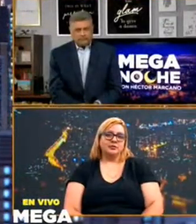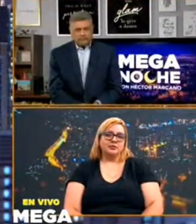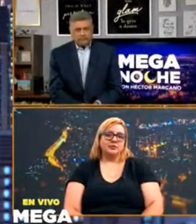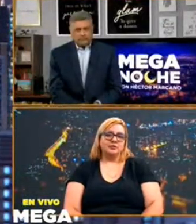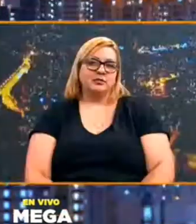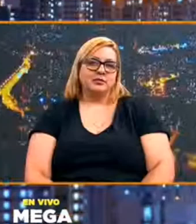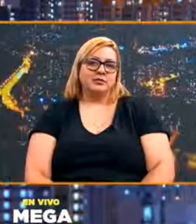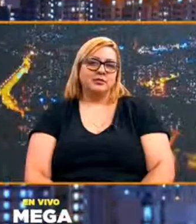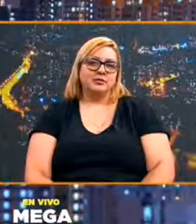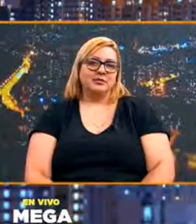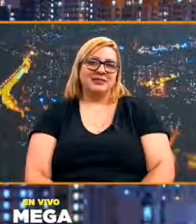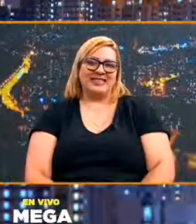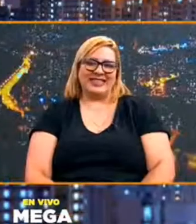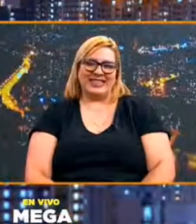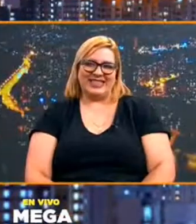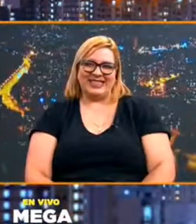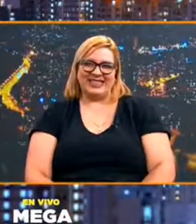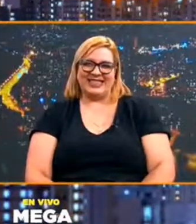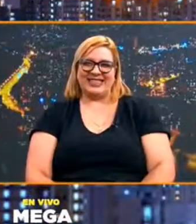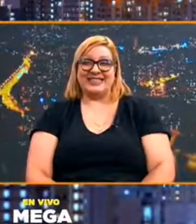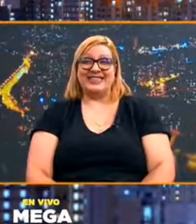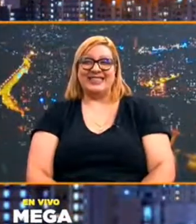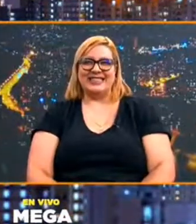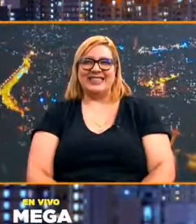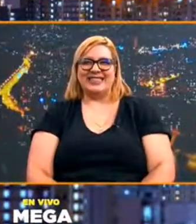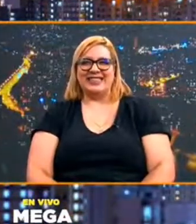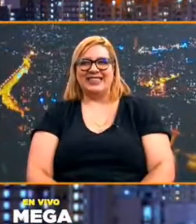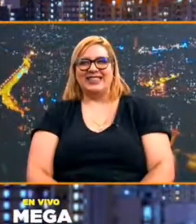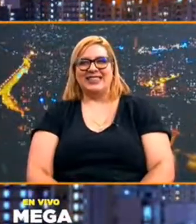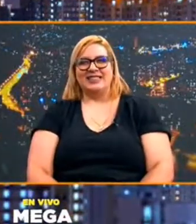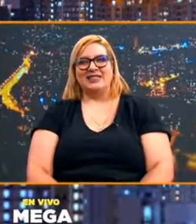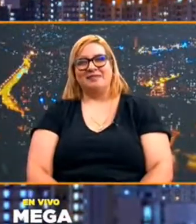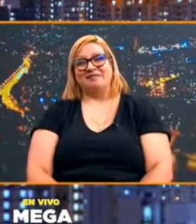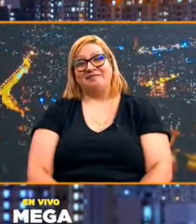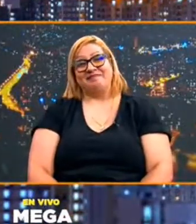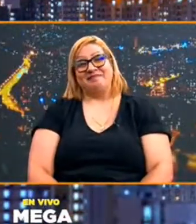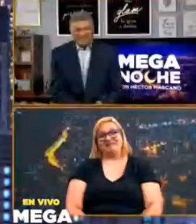hiciera, retraté la página y tengo el listado de sus clientes.